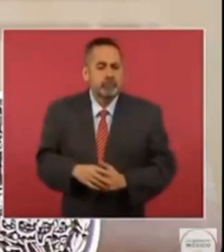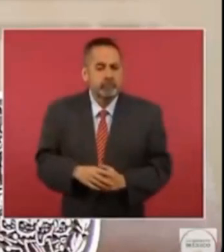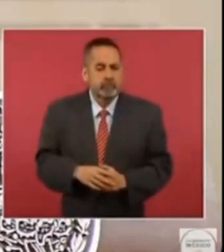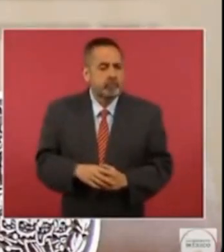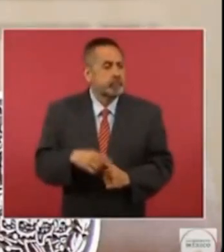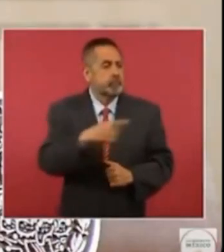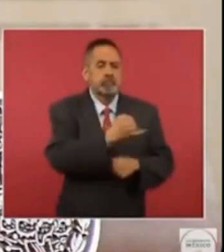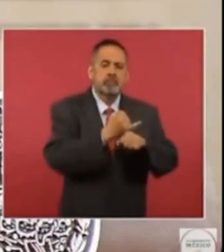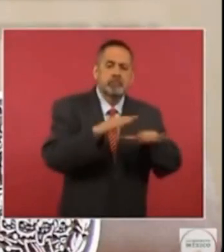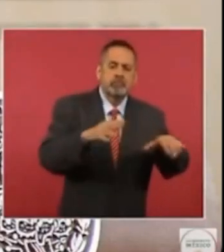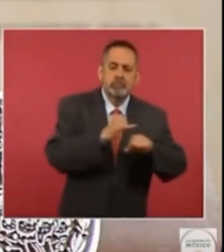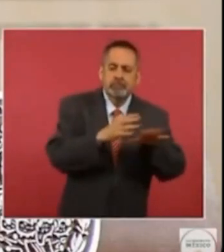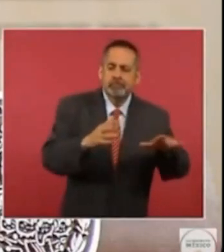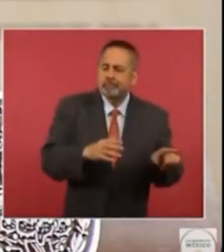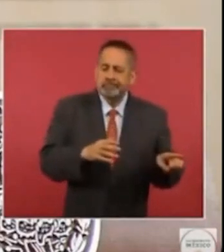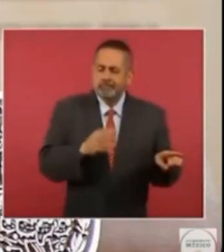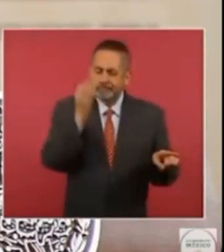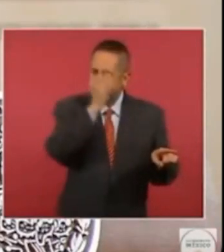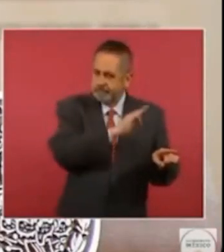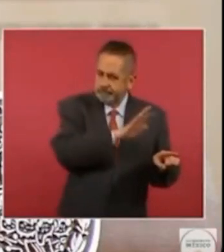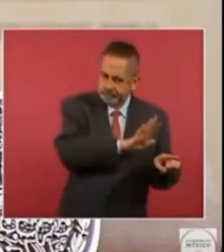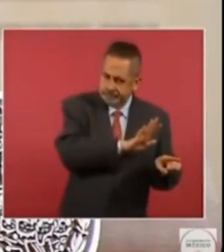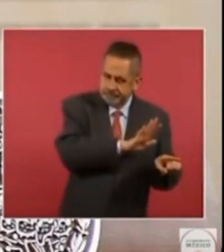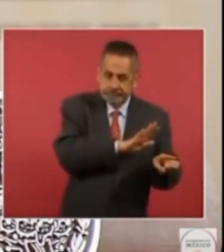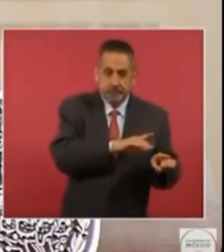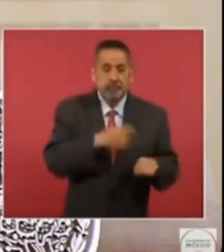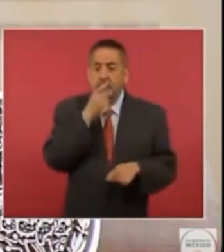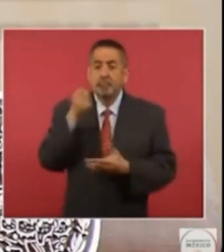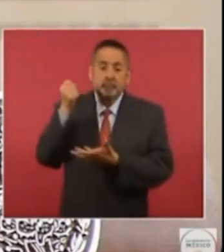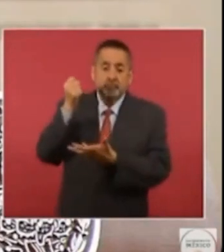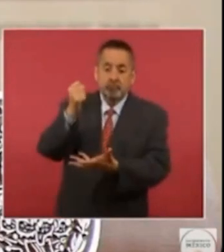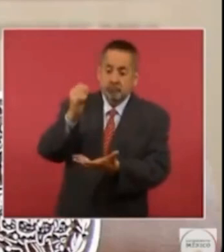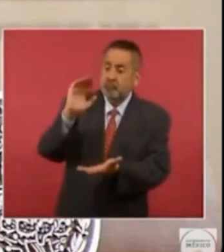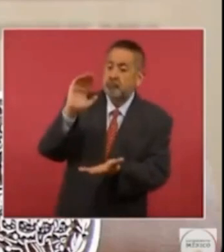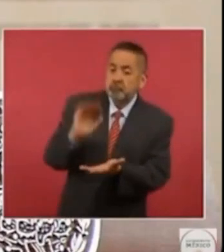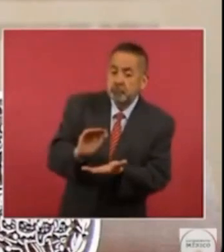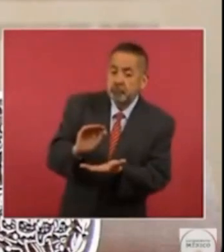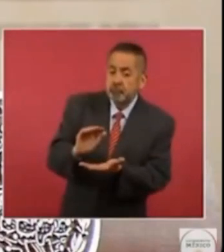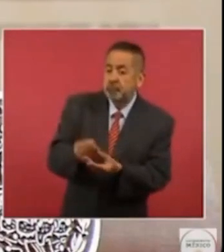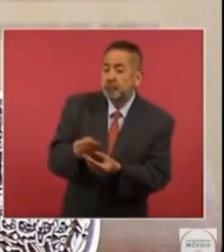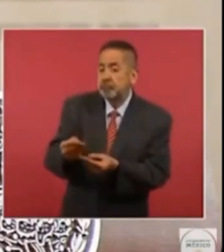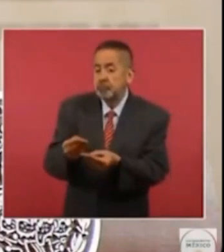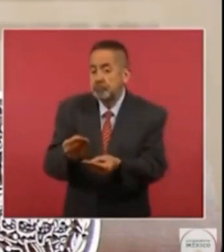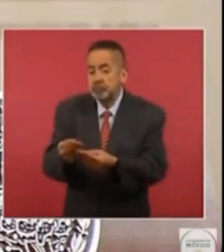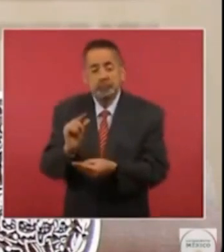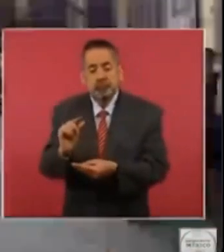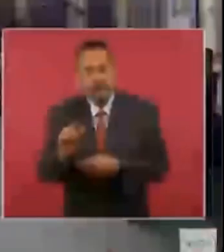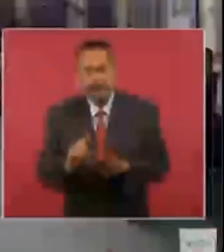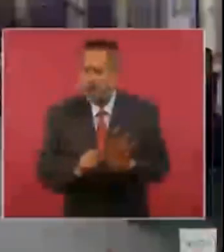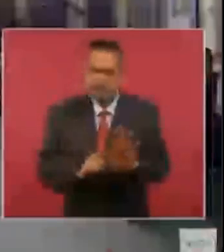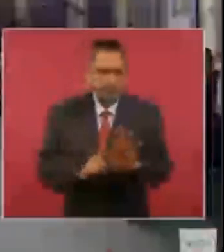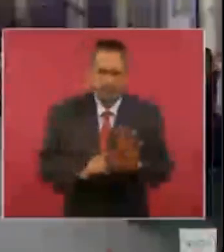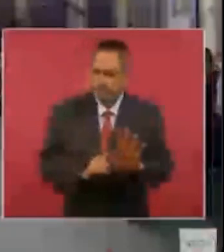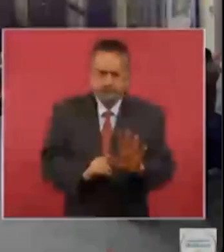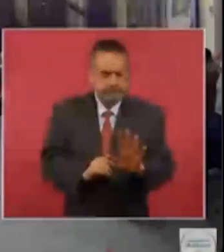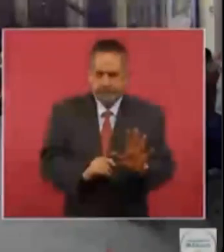Mucha información que no es real, de que se ha disminuido el presupuesto del metro de la Ciudad de México. Este